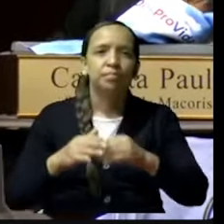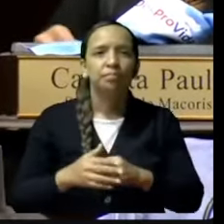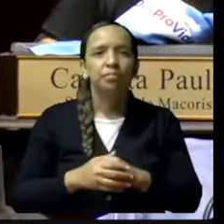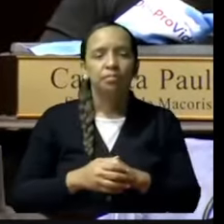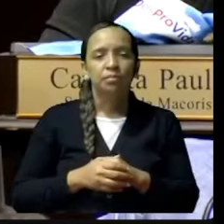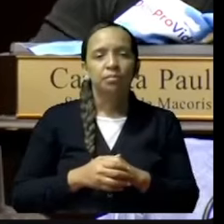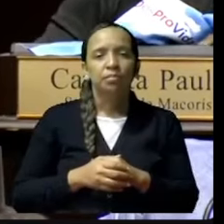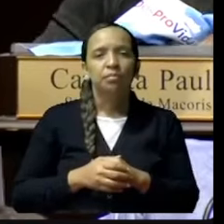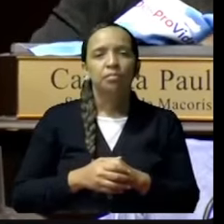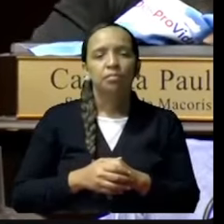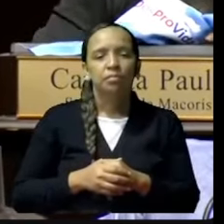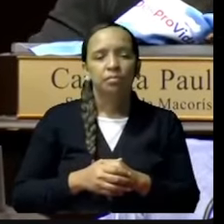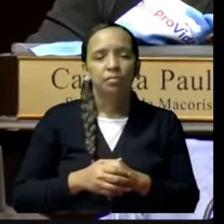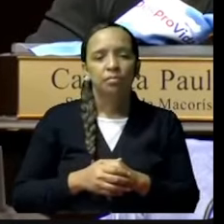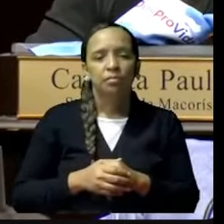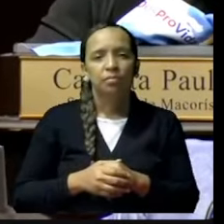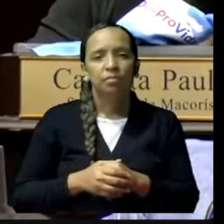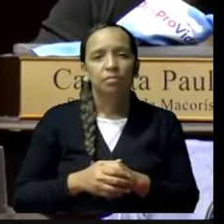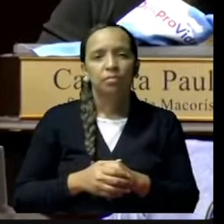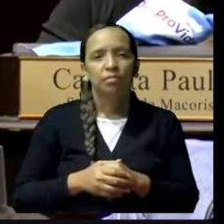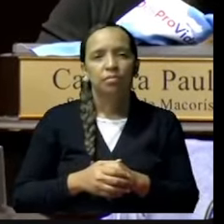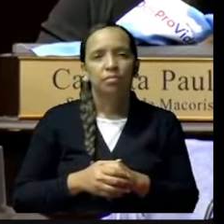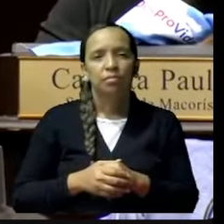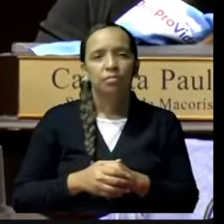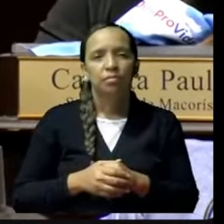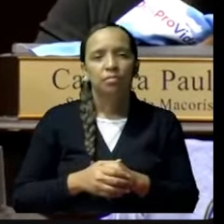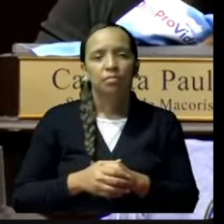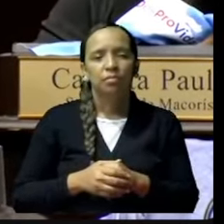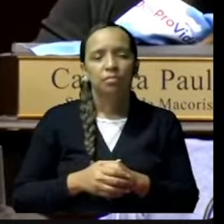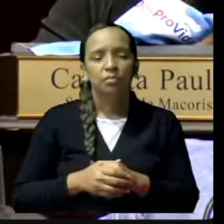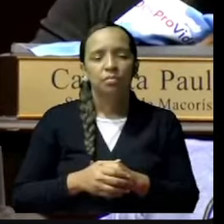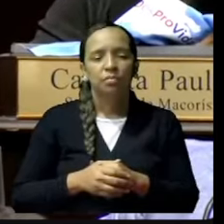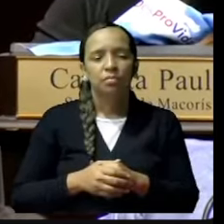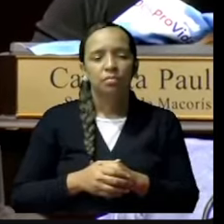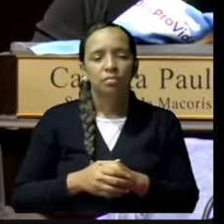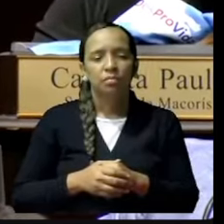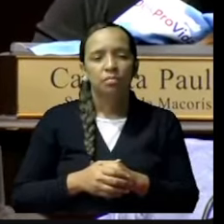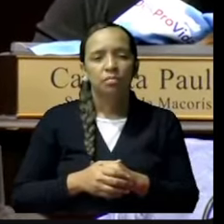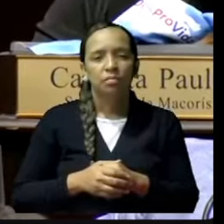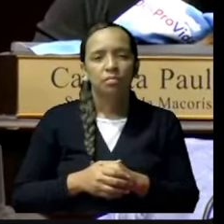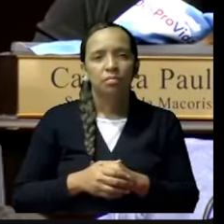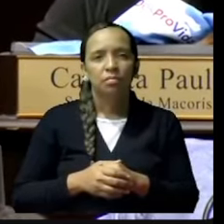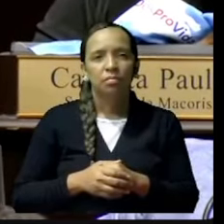Presidente y honorables, nosotros tenemos el Día de los Maestros.